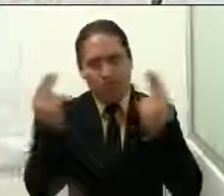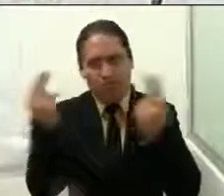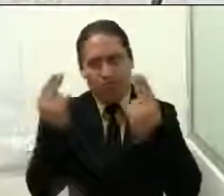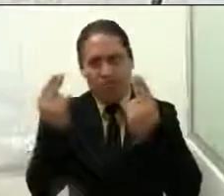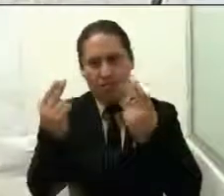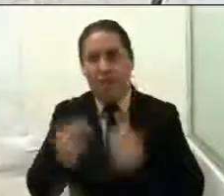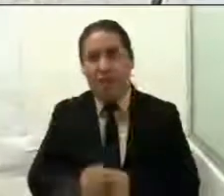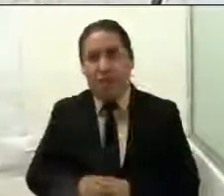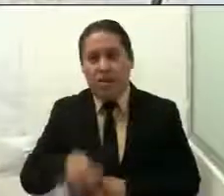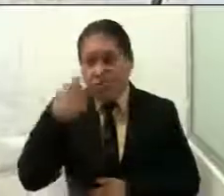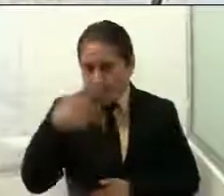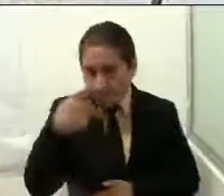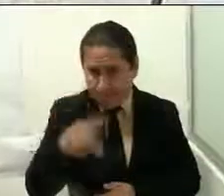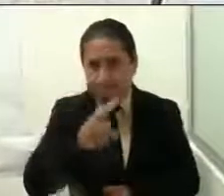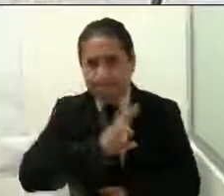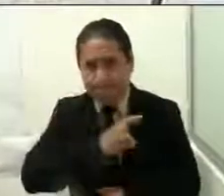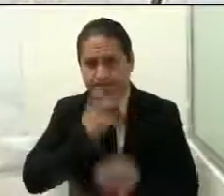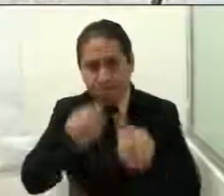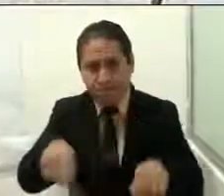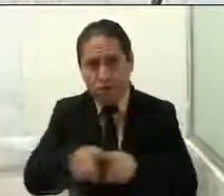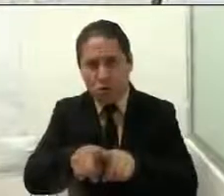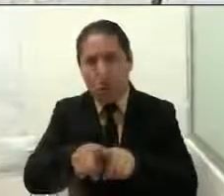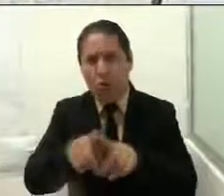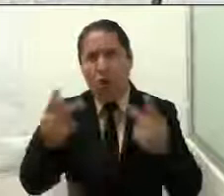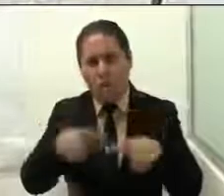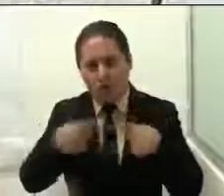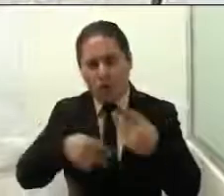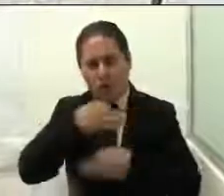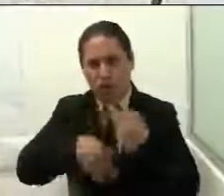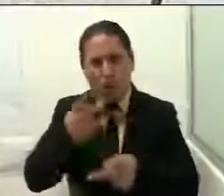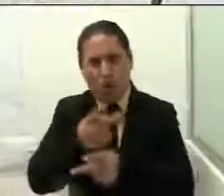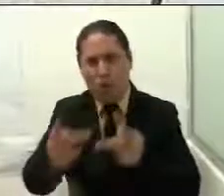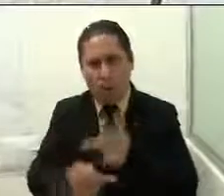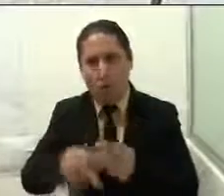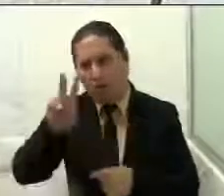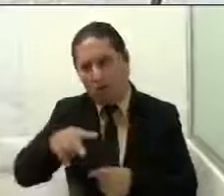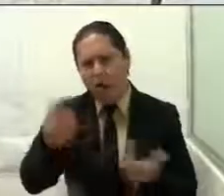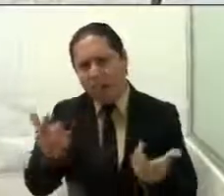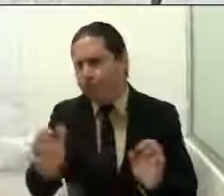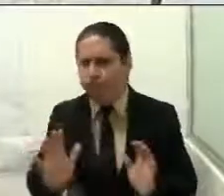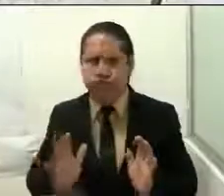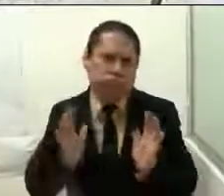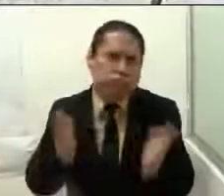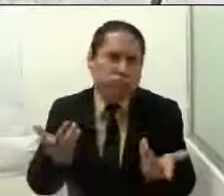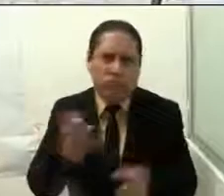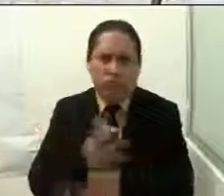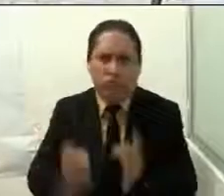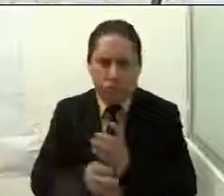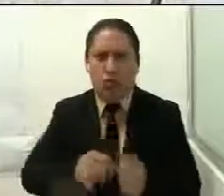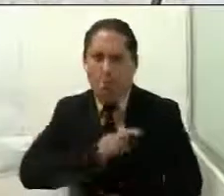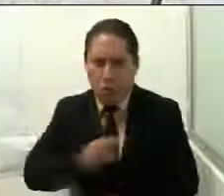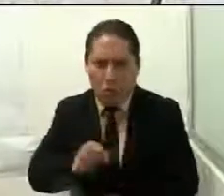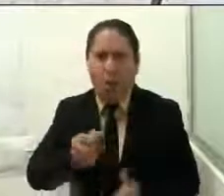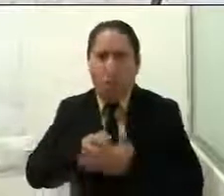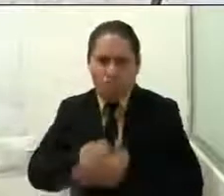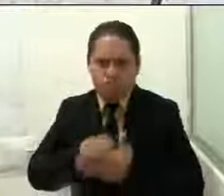particularmente nuestros productores han sabido afrontar las contingencias inesperadas pero sobre todo han sabido